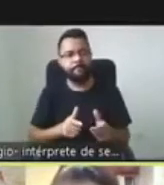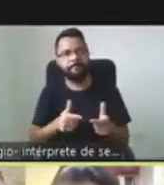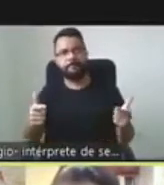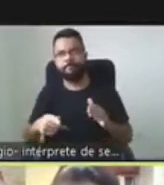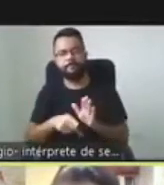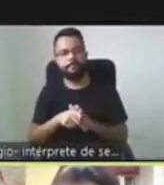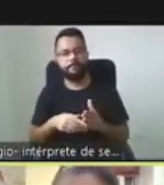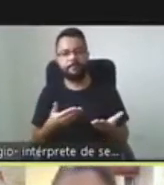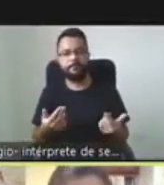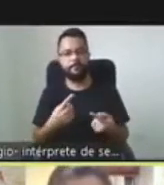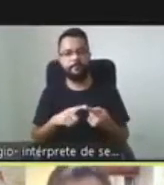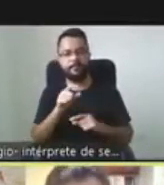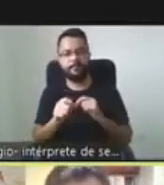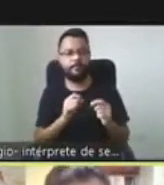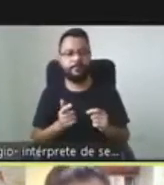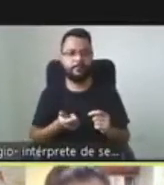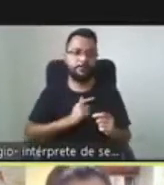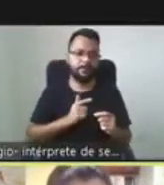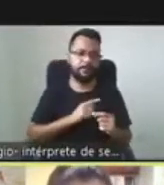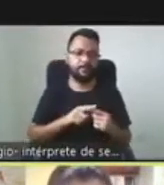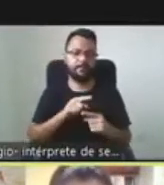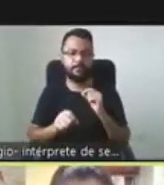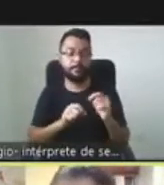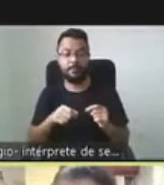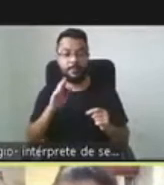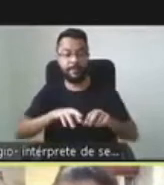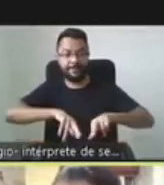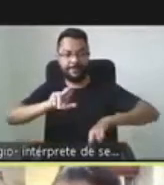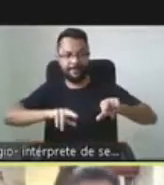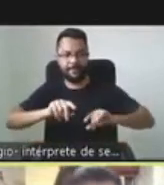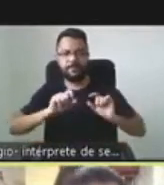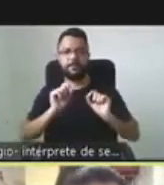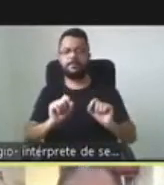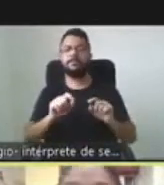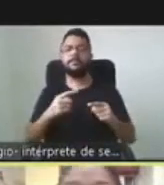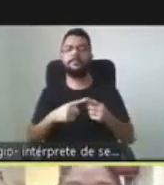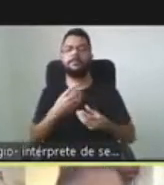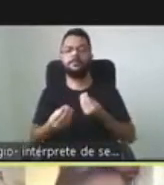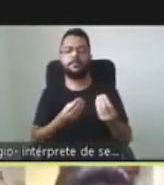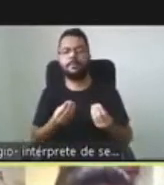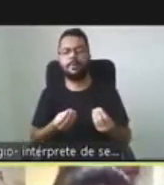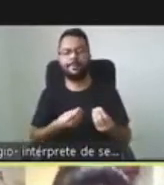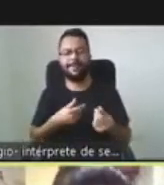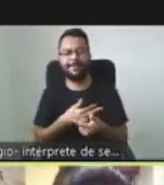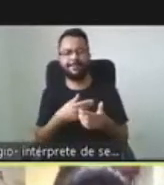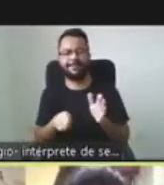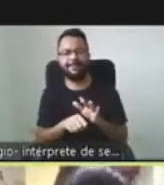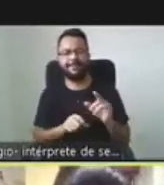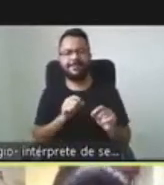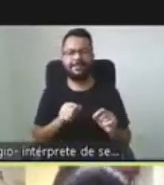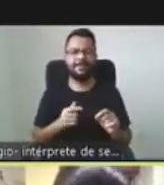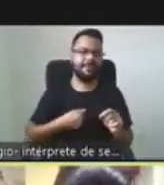las categorizaciones de igual son muy variadas, pero en líneas generales yo me acojo a lo que plantea